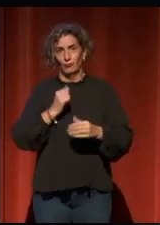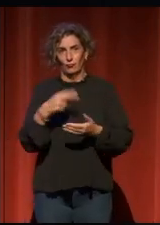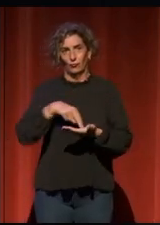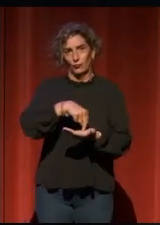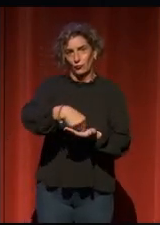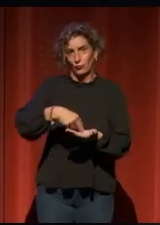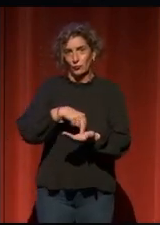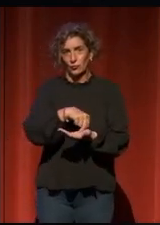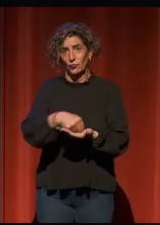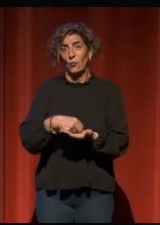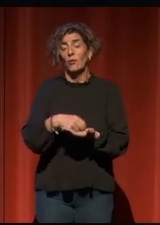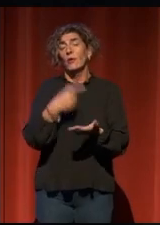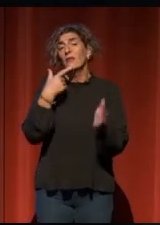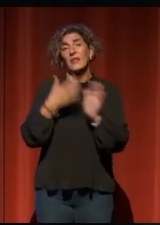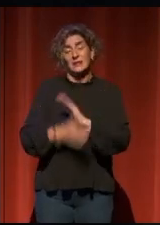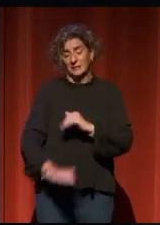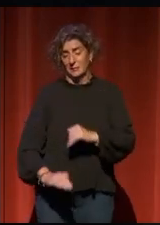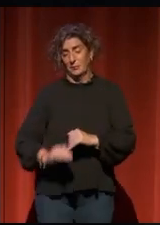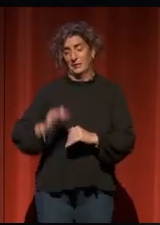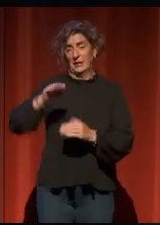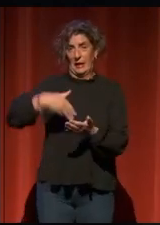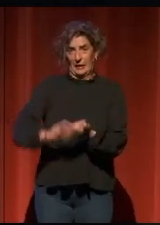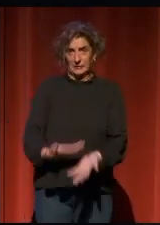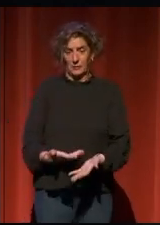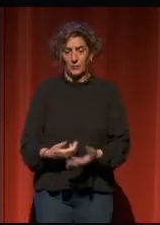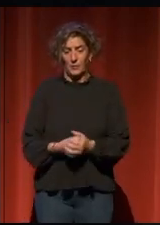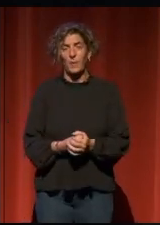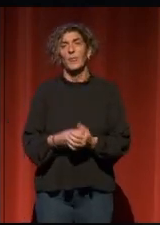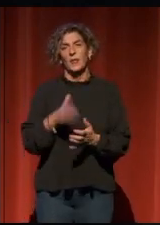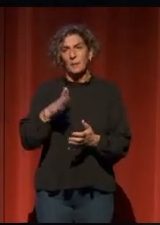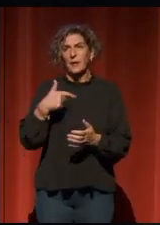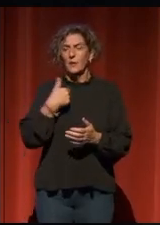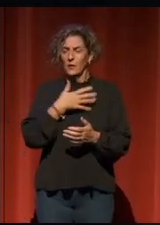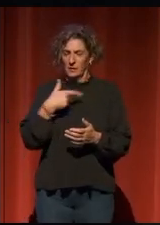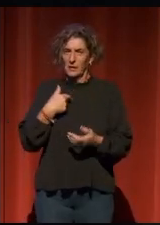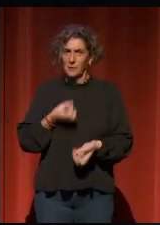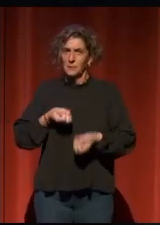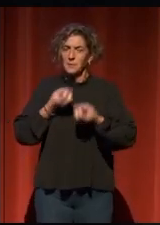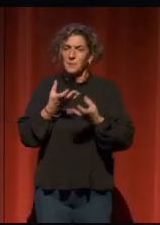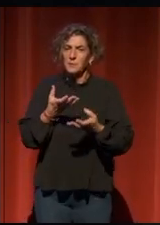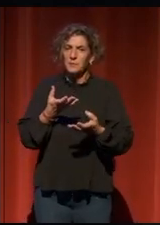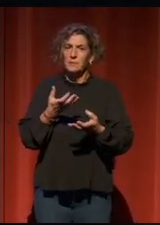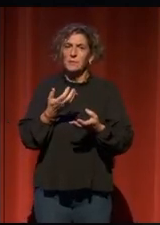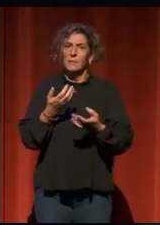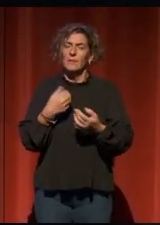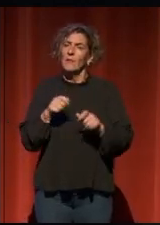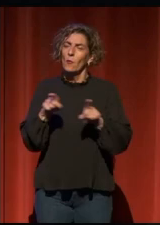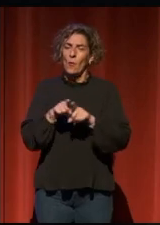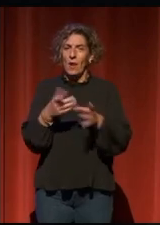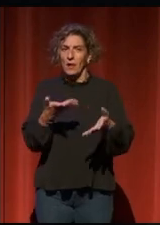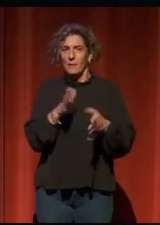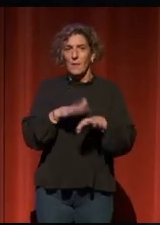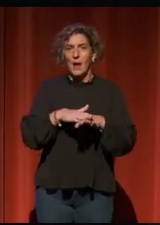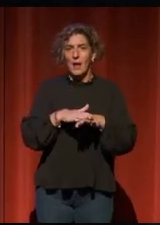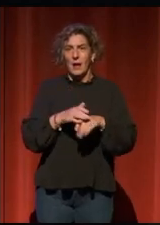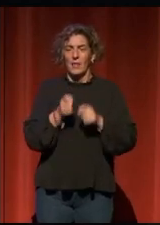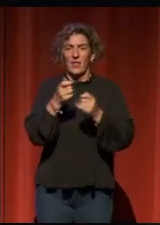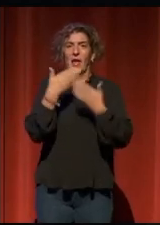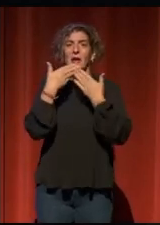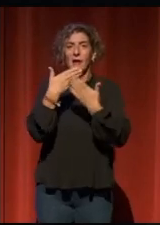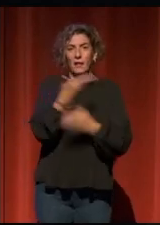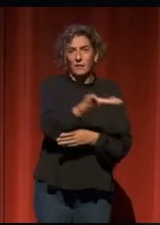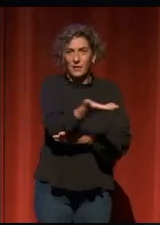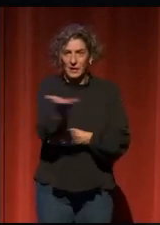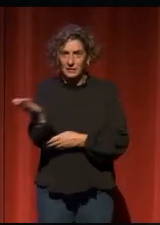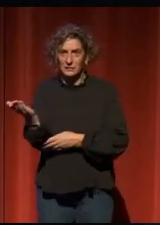era niño. Pero debo hacerlo en buena parte como gratitud hacia ustedes,